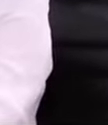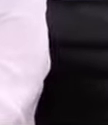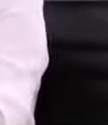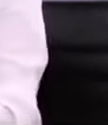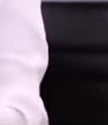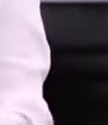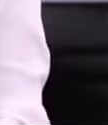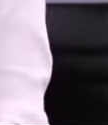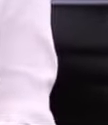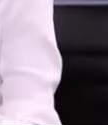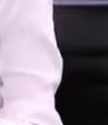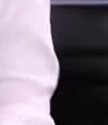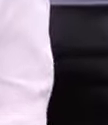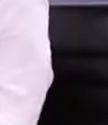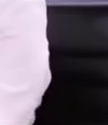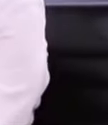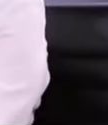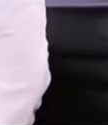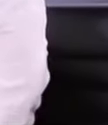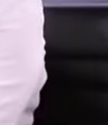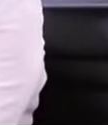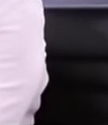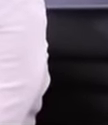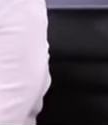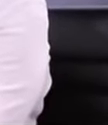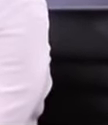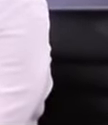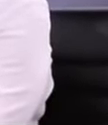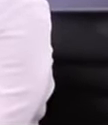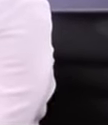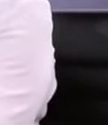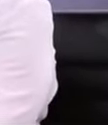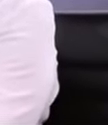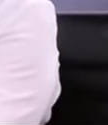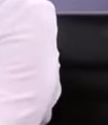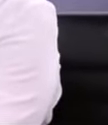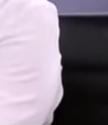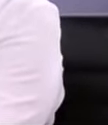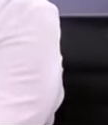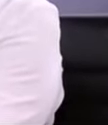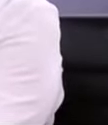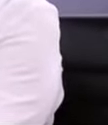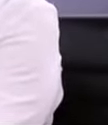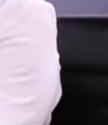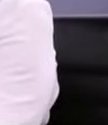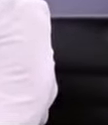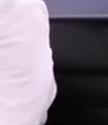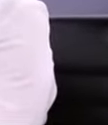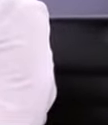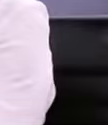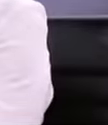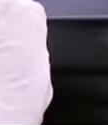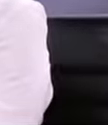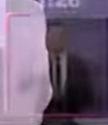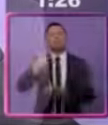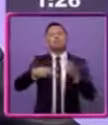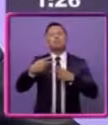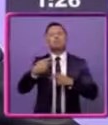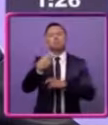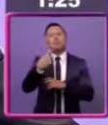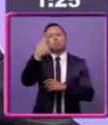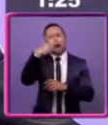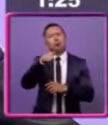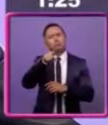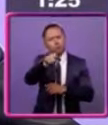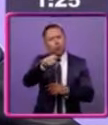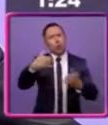relato rígidos y acartonados rígidos que no le dicen nada la única no comunican para nada no es